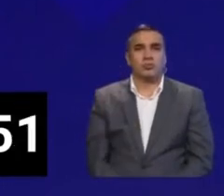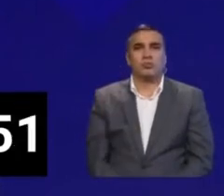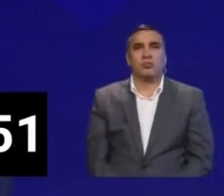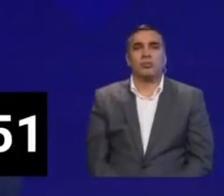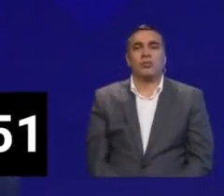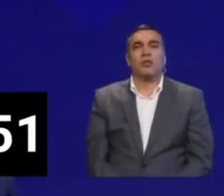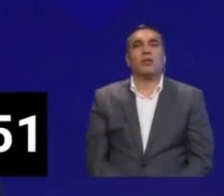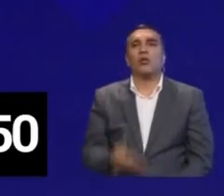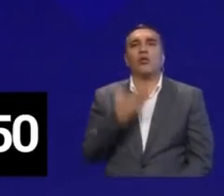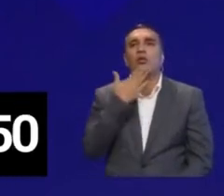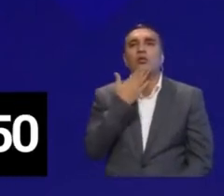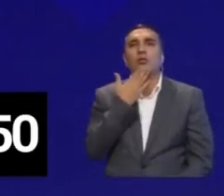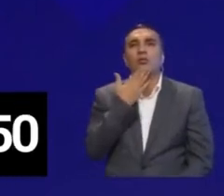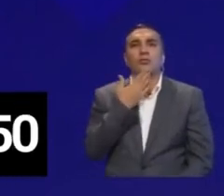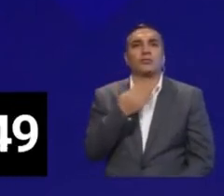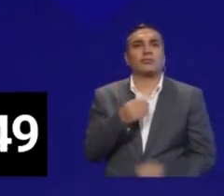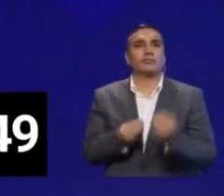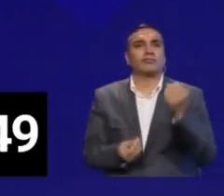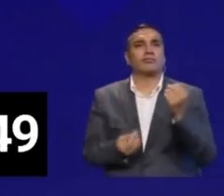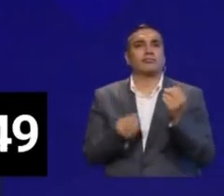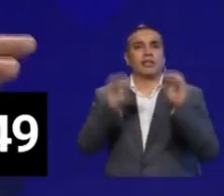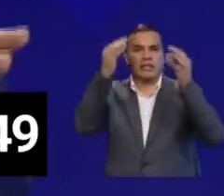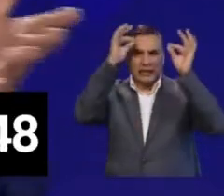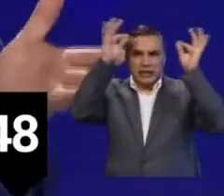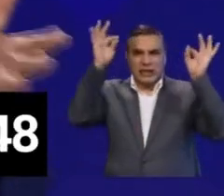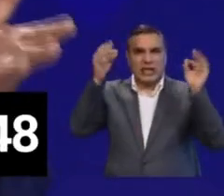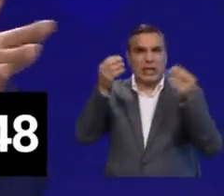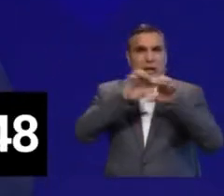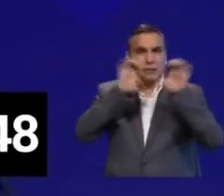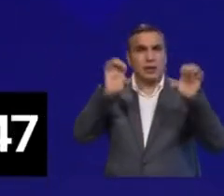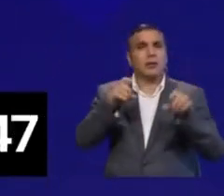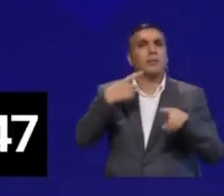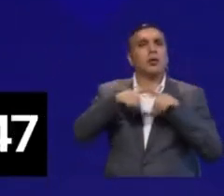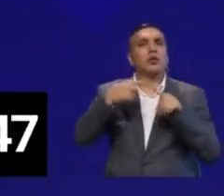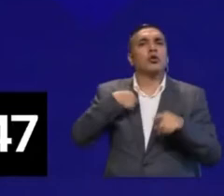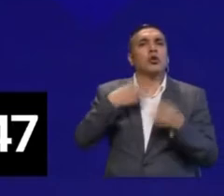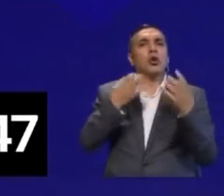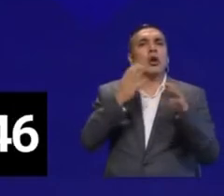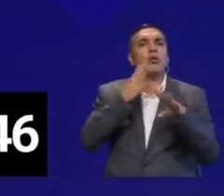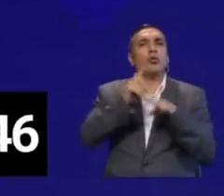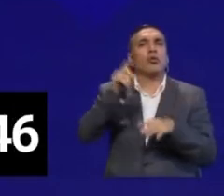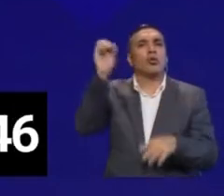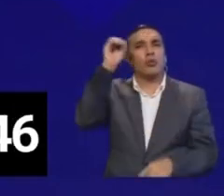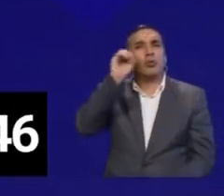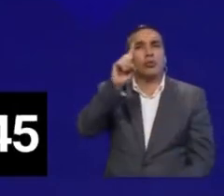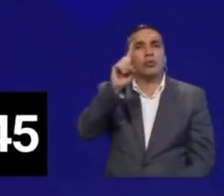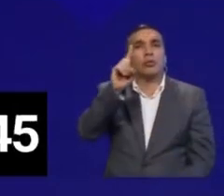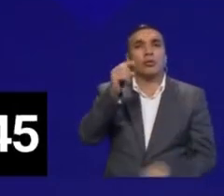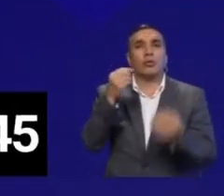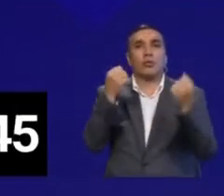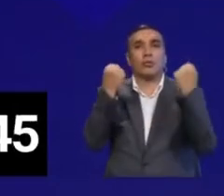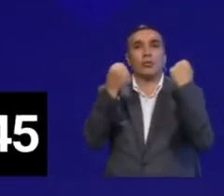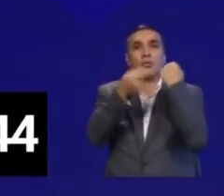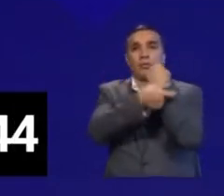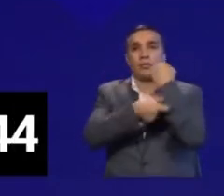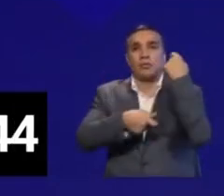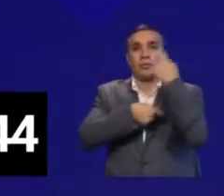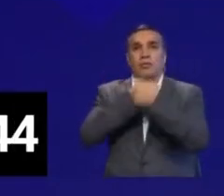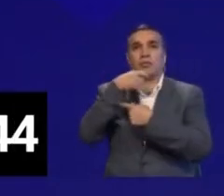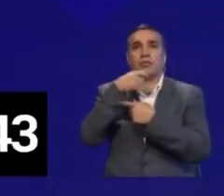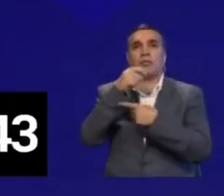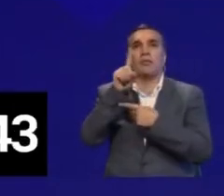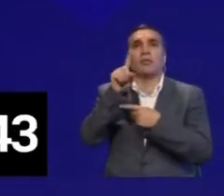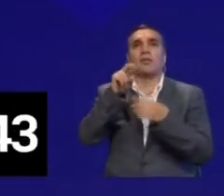generada a través de las hidroeléctricas. Pero yo quiero llegar a un punto. A ver, miren, las manillas que tengo